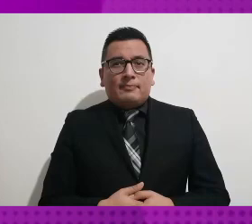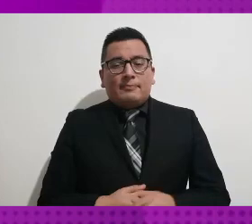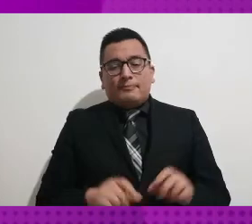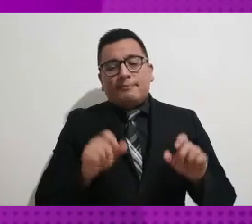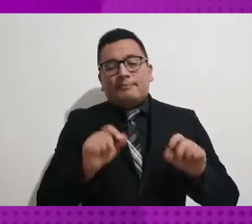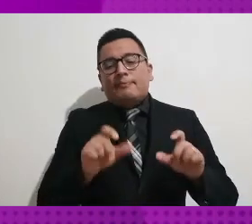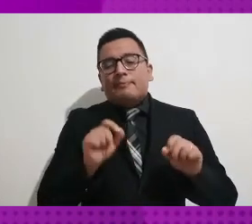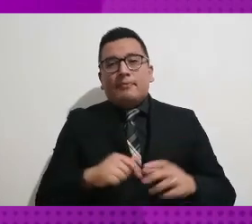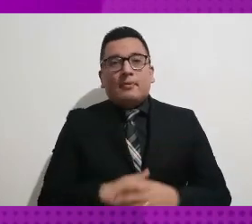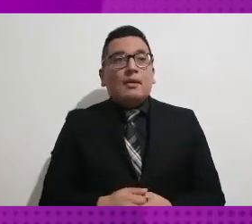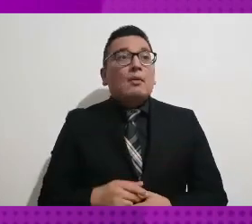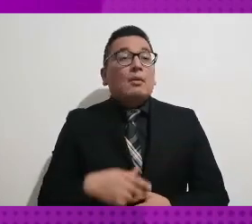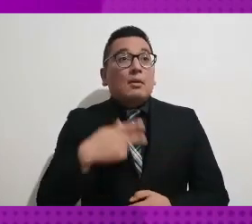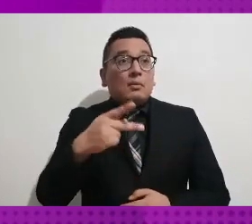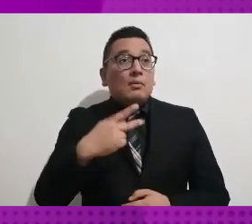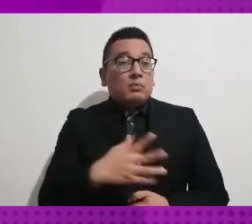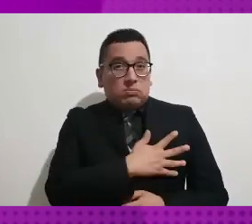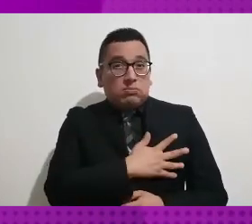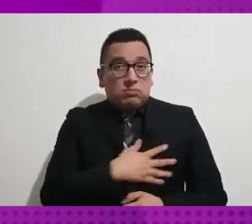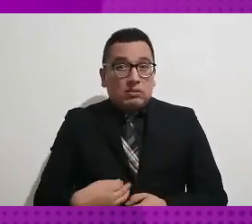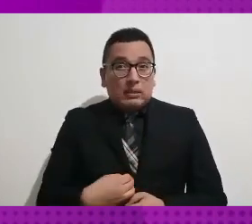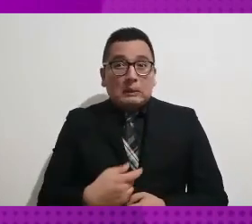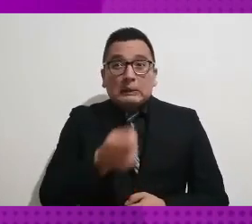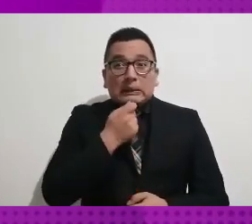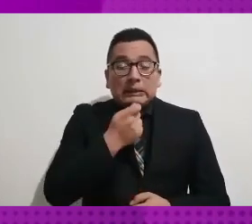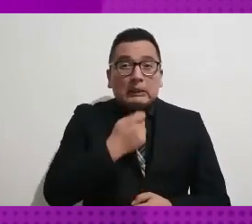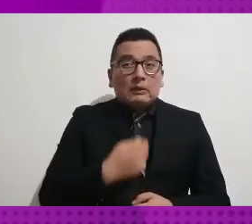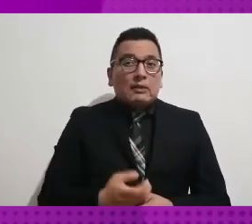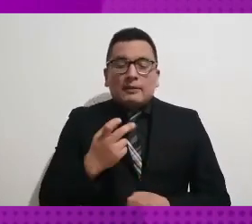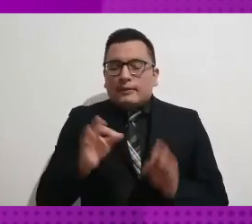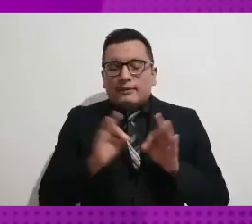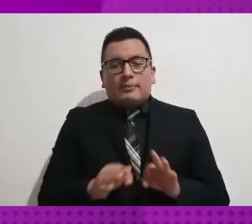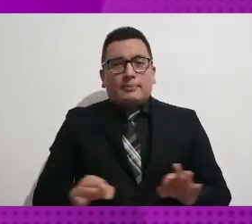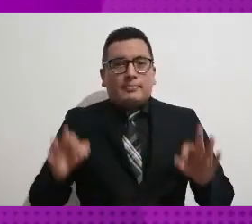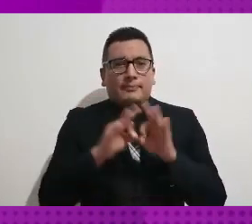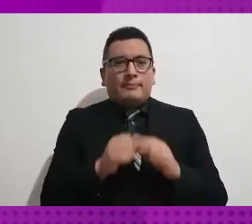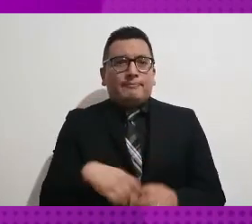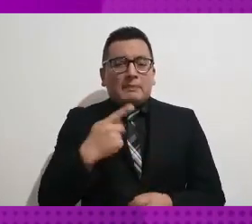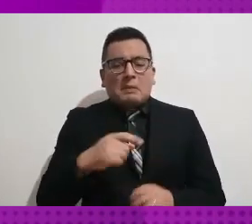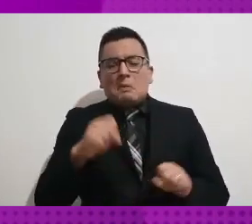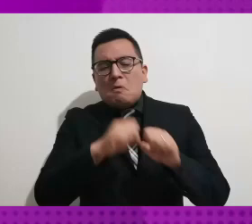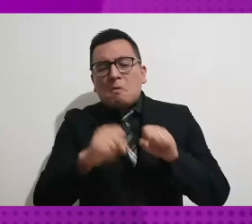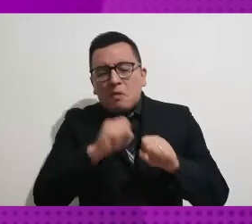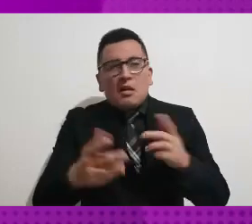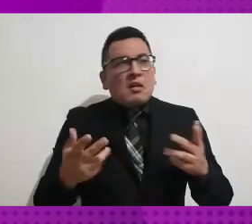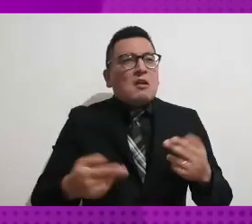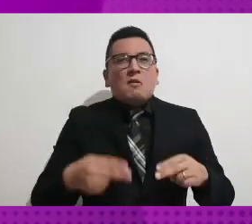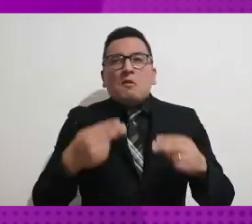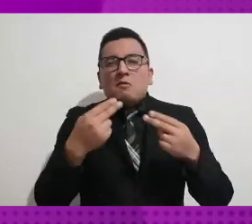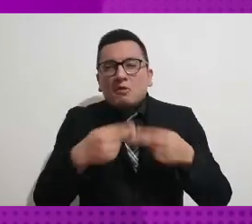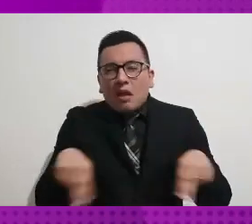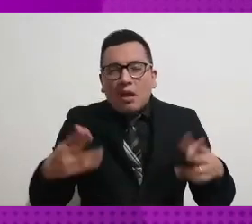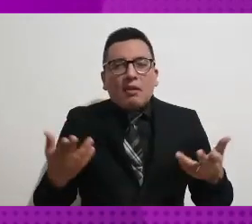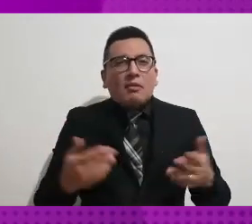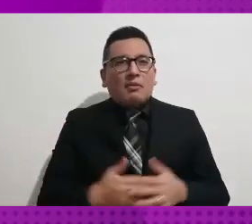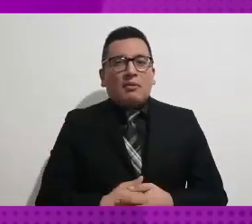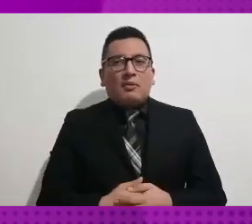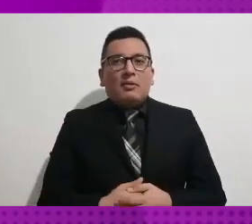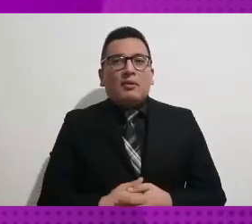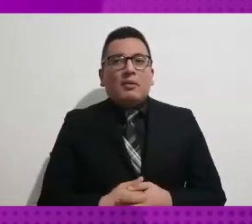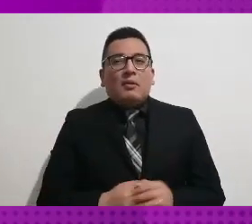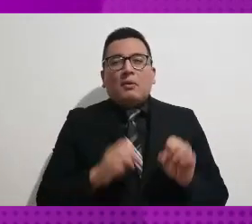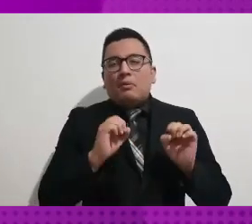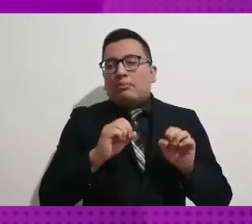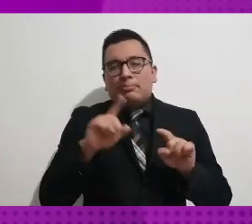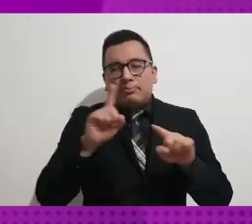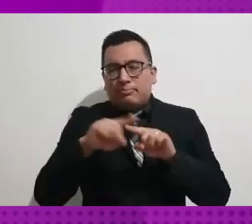además a sus niños, porque yo pienso que es una de las cosas muy importantes, a su sobrino, a su nieto, cuando haya